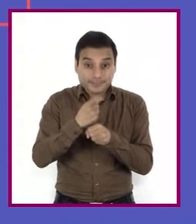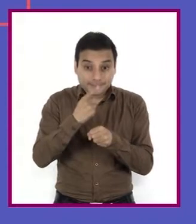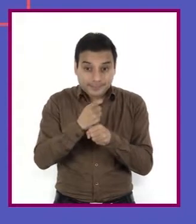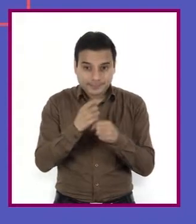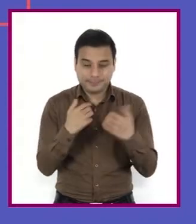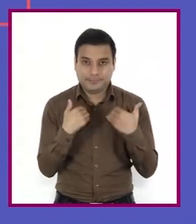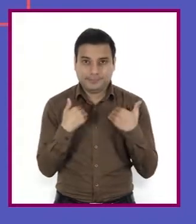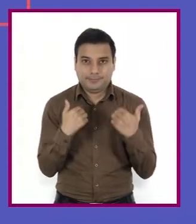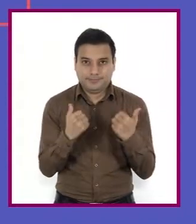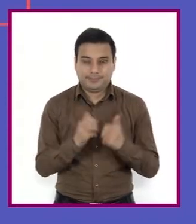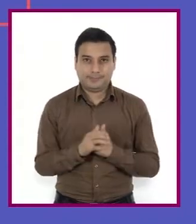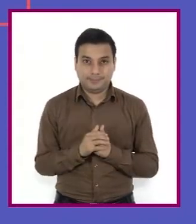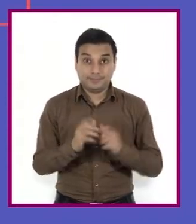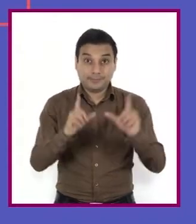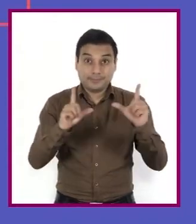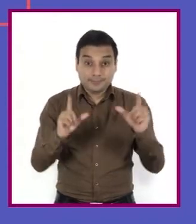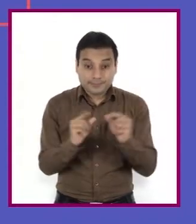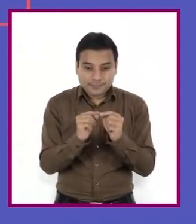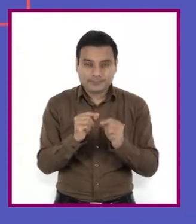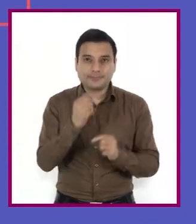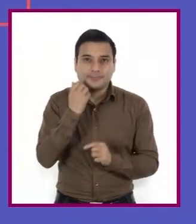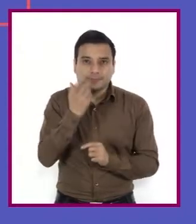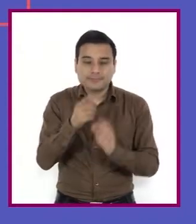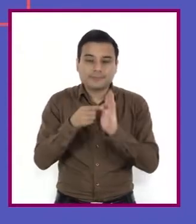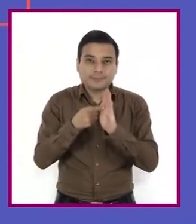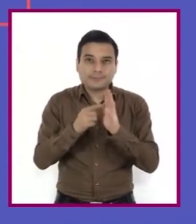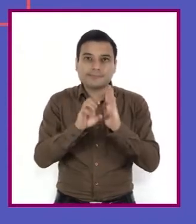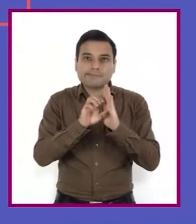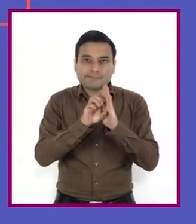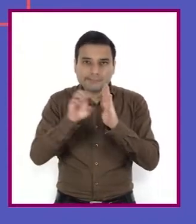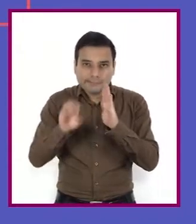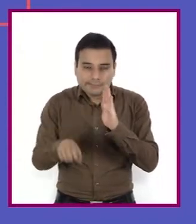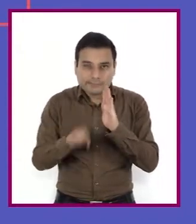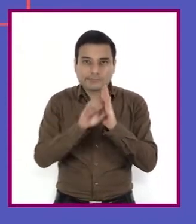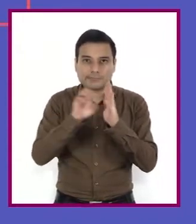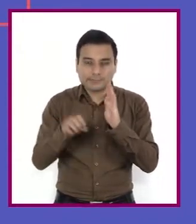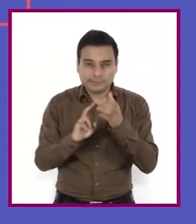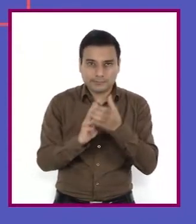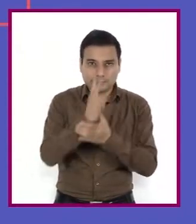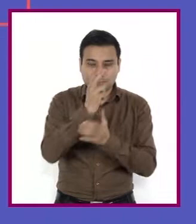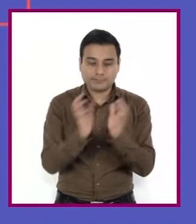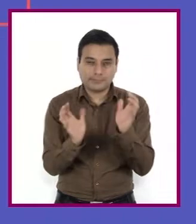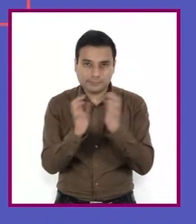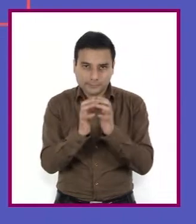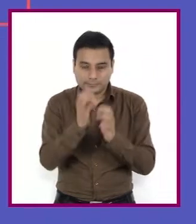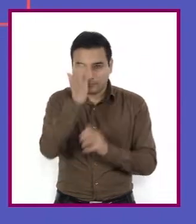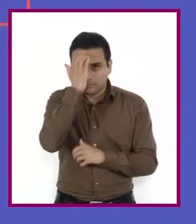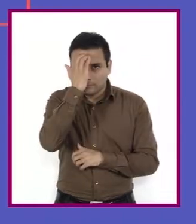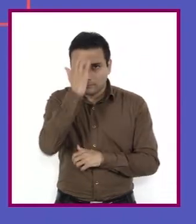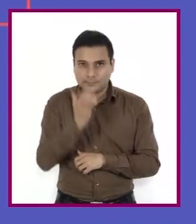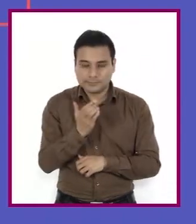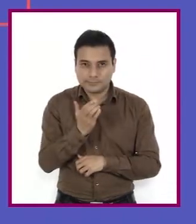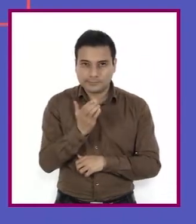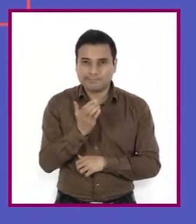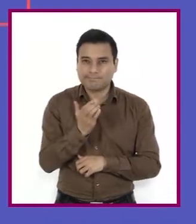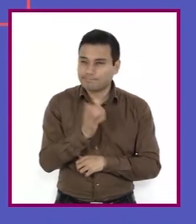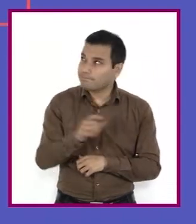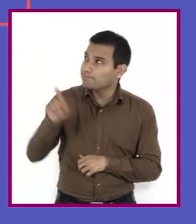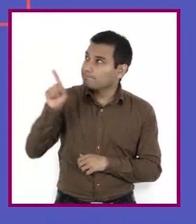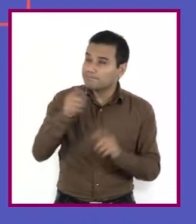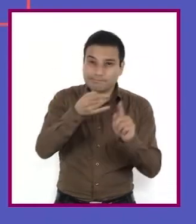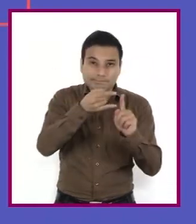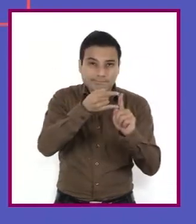resumen pretende retomar algunos ejemplos para conocer mejor algunas plantas carnívoras, y eso se advierte en el recuadro en